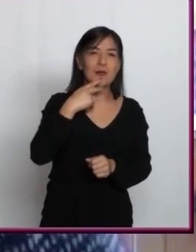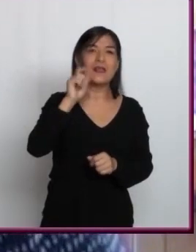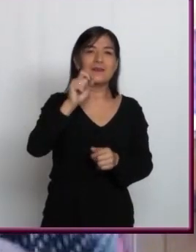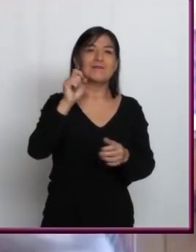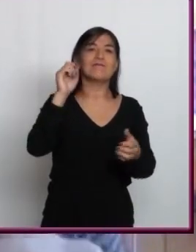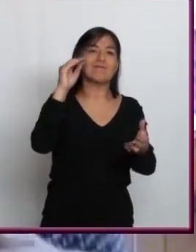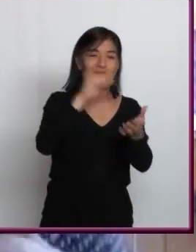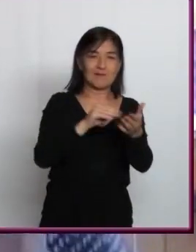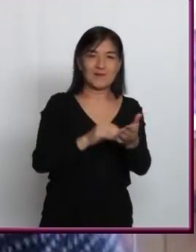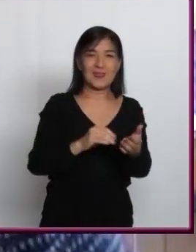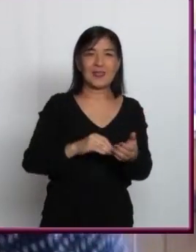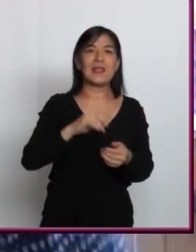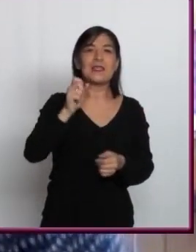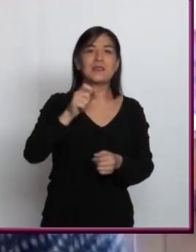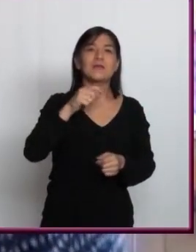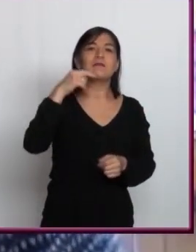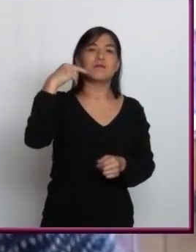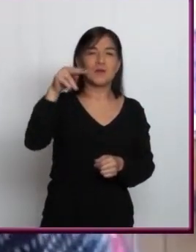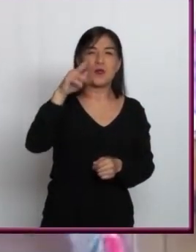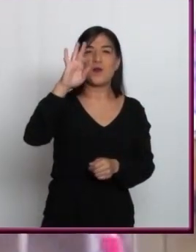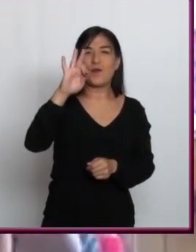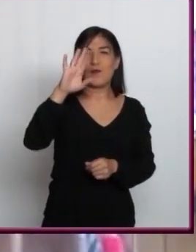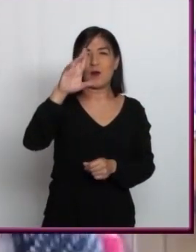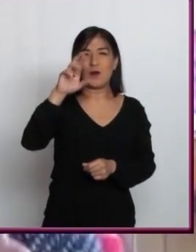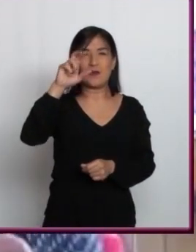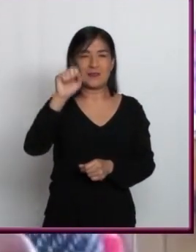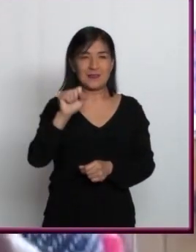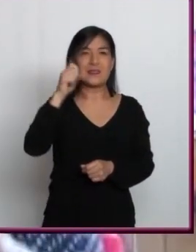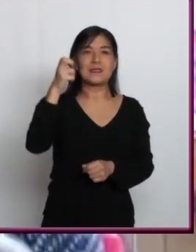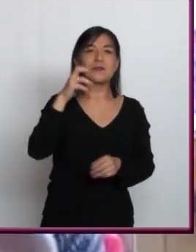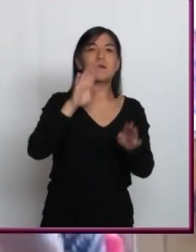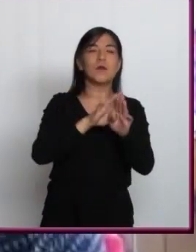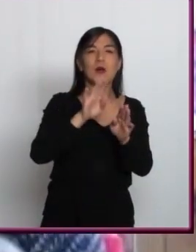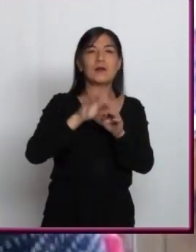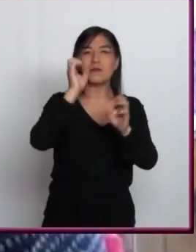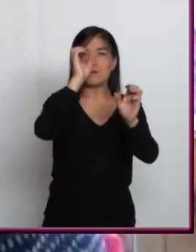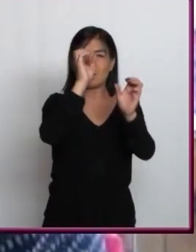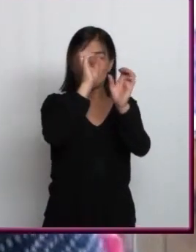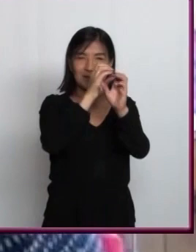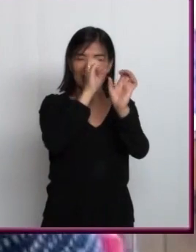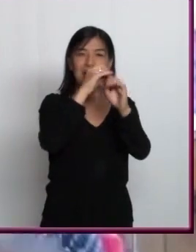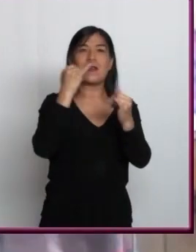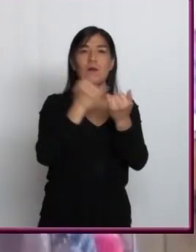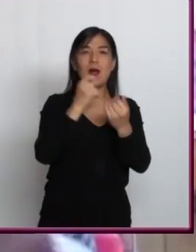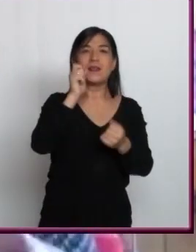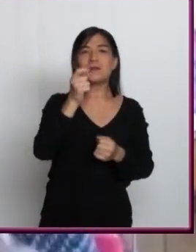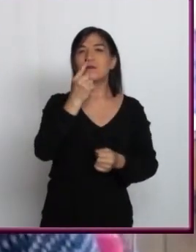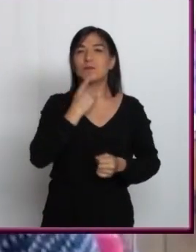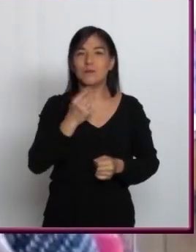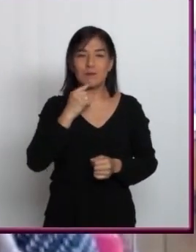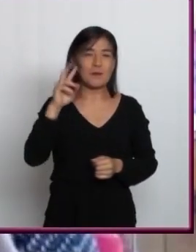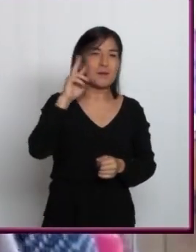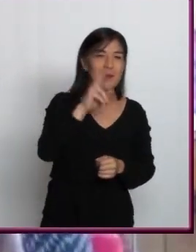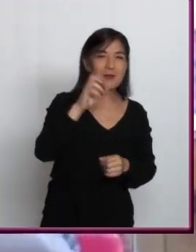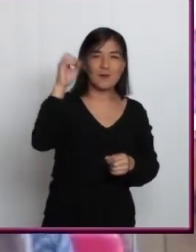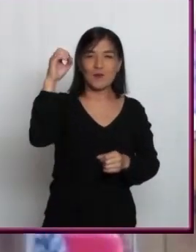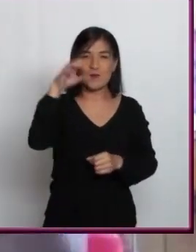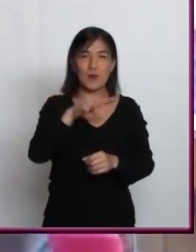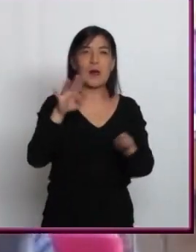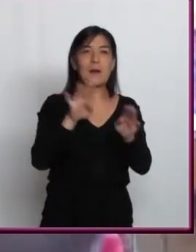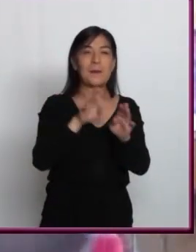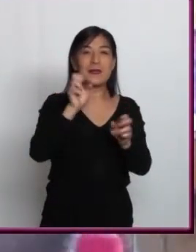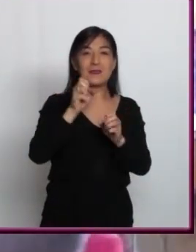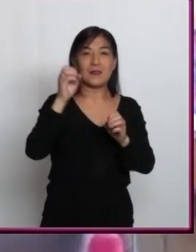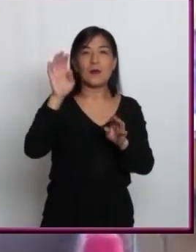del espectrógrafo FORCE, que está en el VLT, y también de la cámara infrarroja que se llama Hawkeye. Estas observaciones se